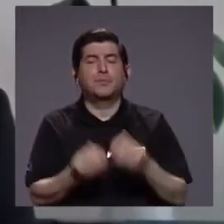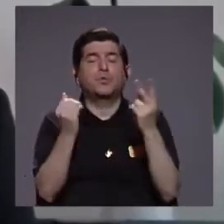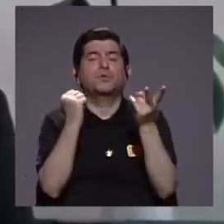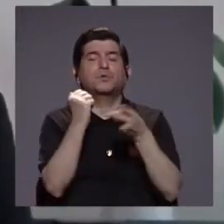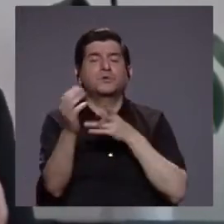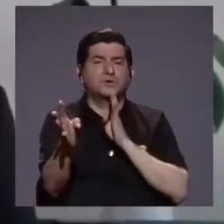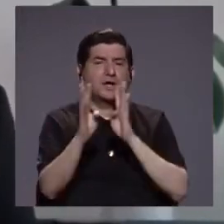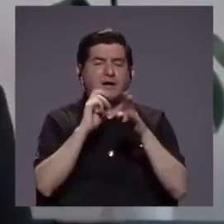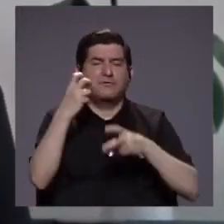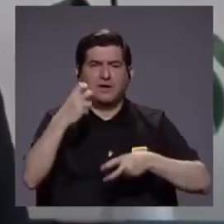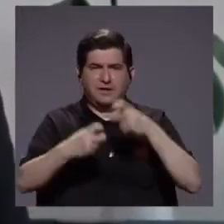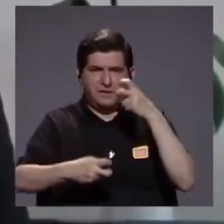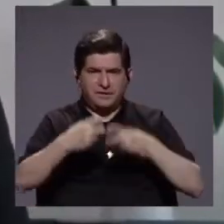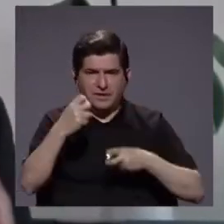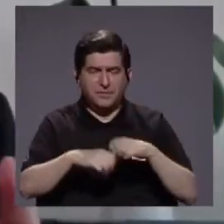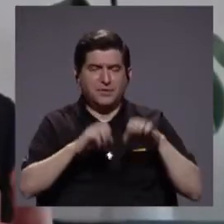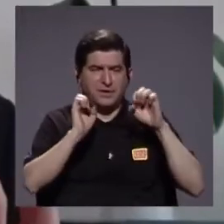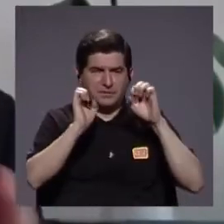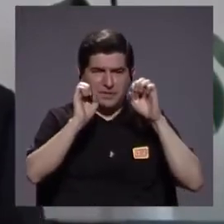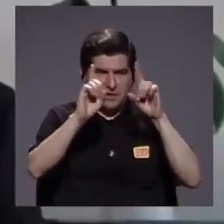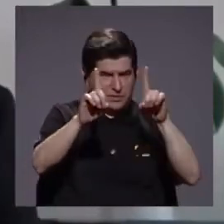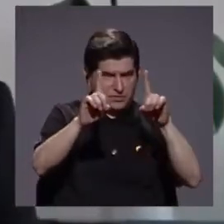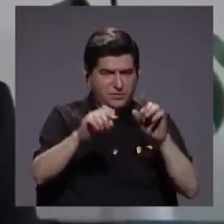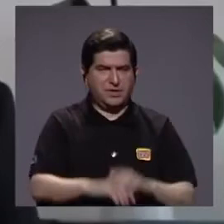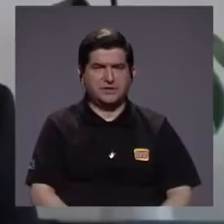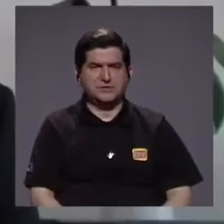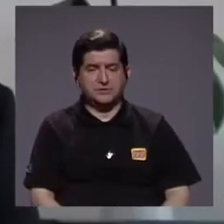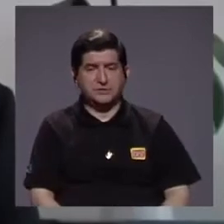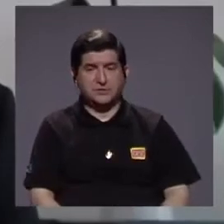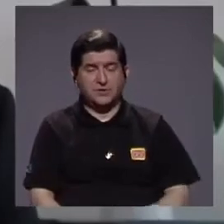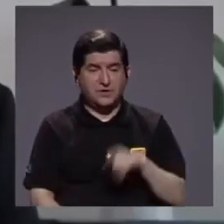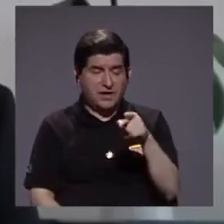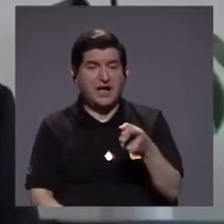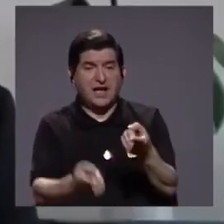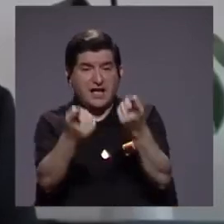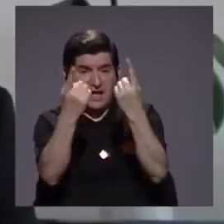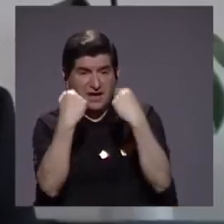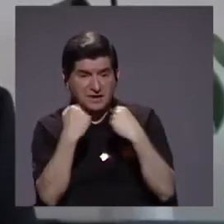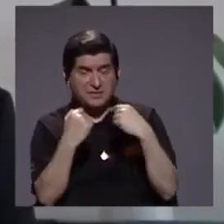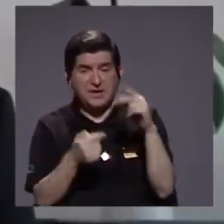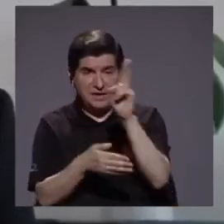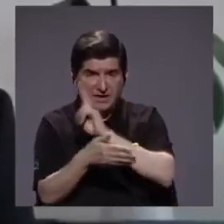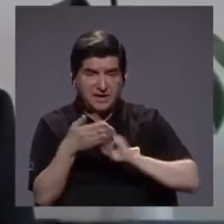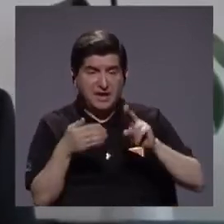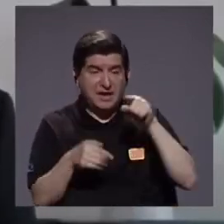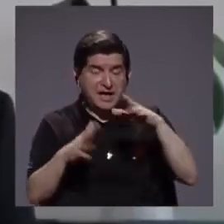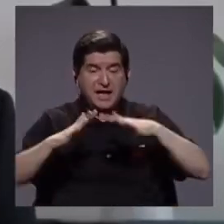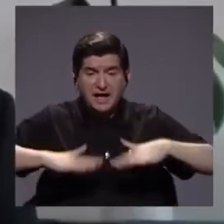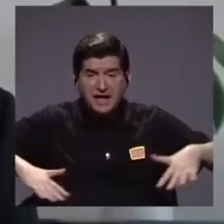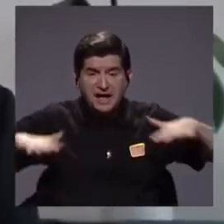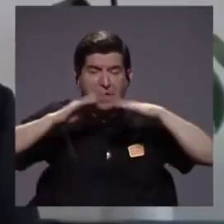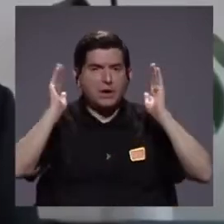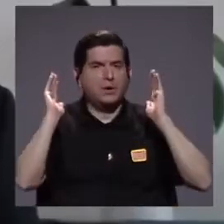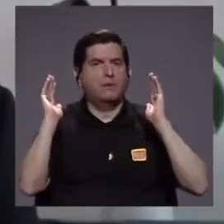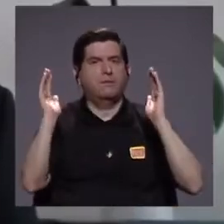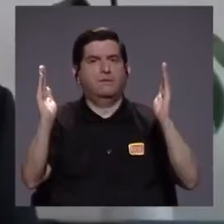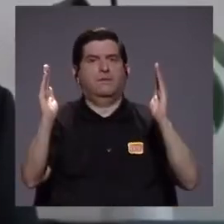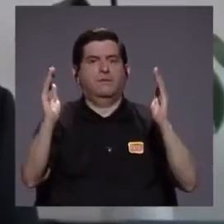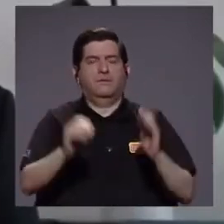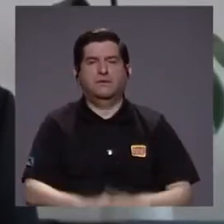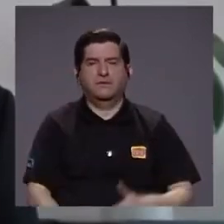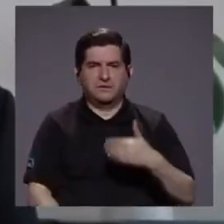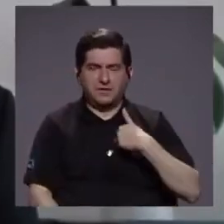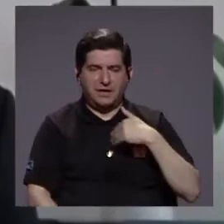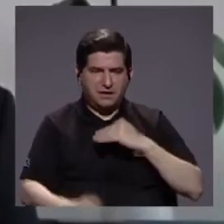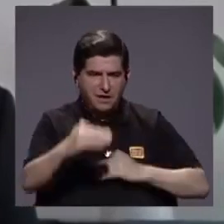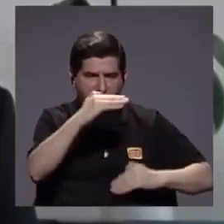hemos hablado del problema de la educación que nos llega a la universidad, y justamente ahí hay un espacio enorme de parte de